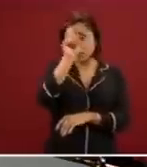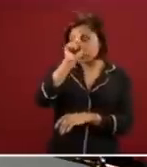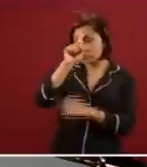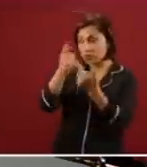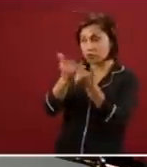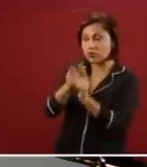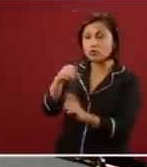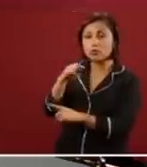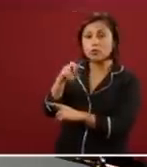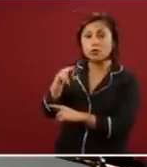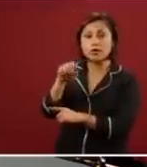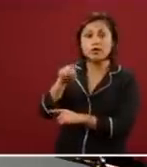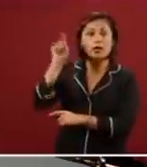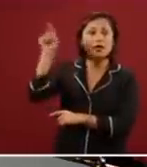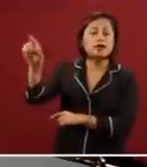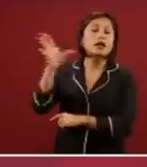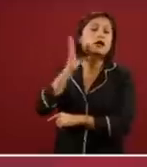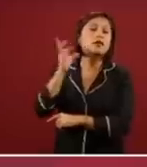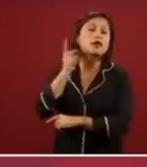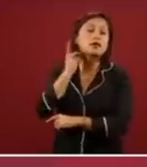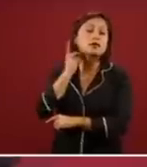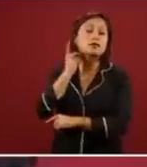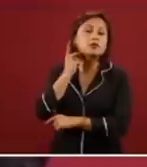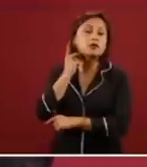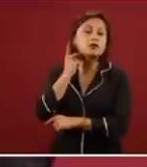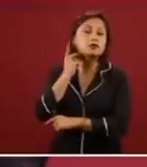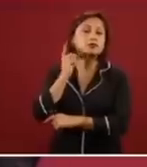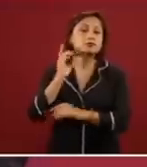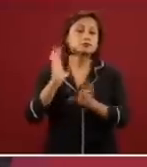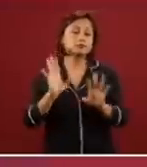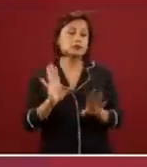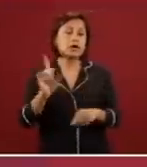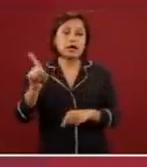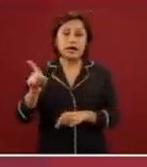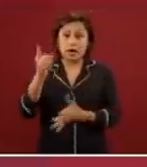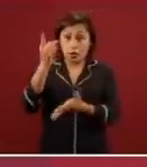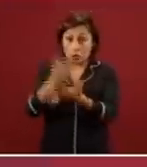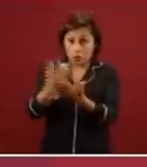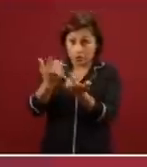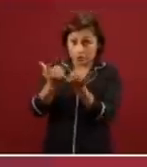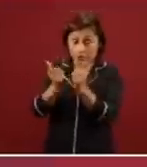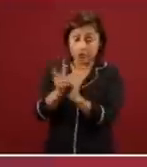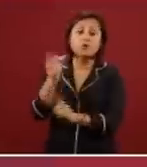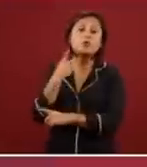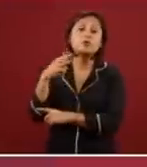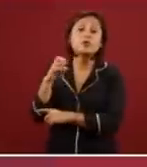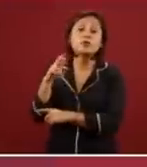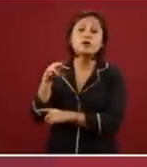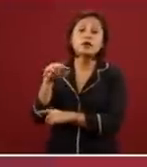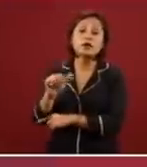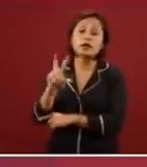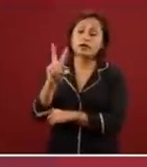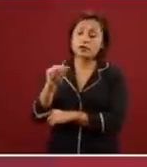que, bueno, no solo a Morena, a los legisladores, que sea